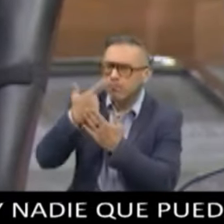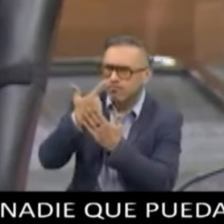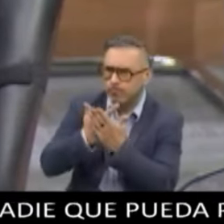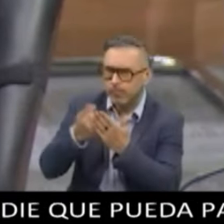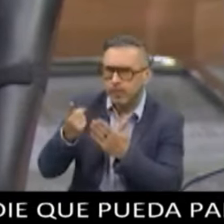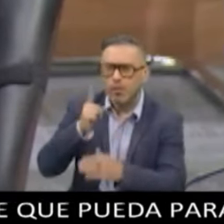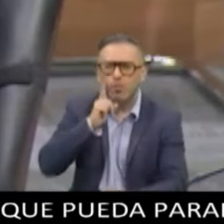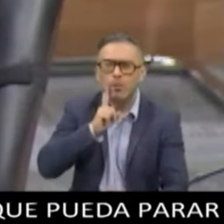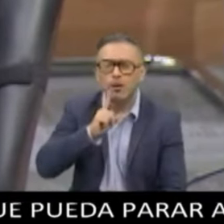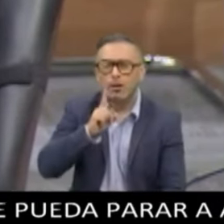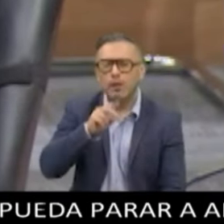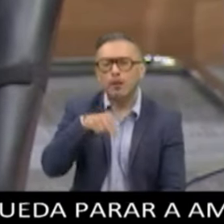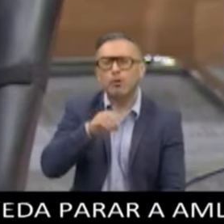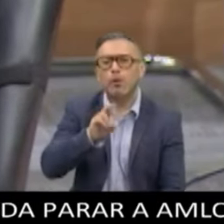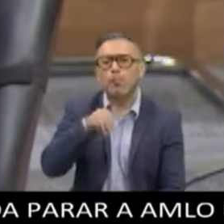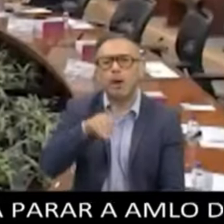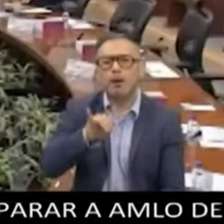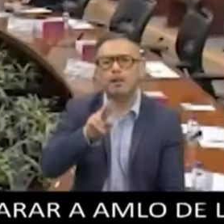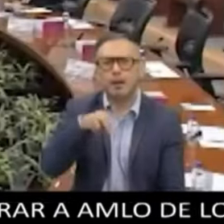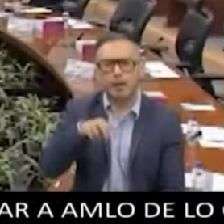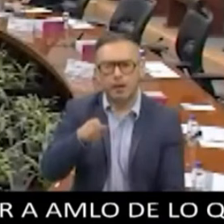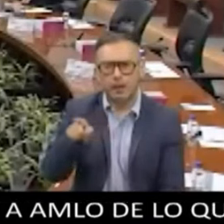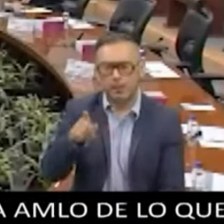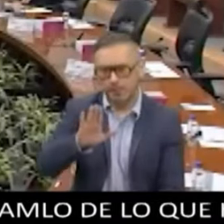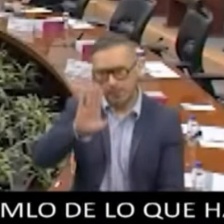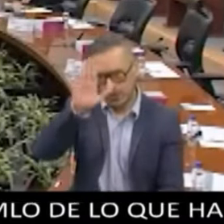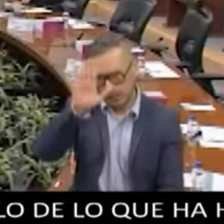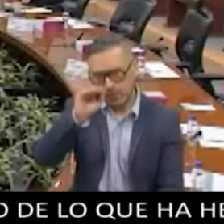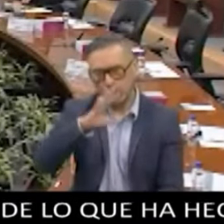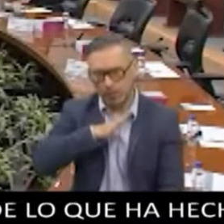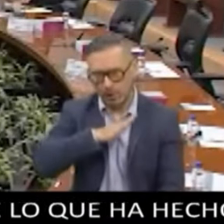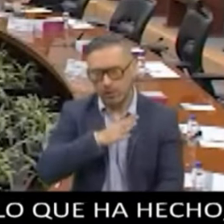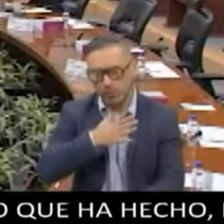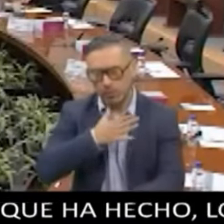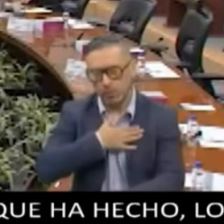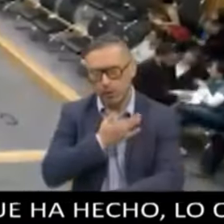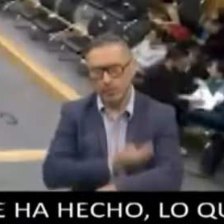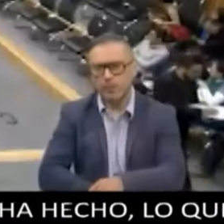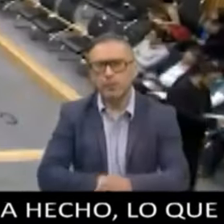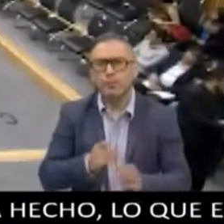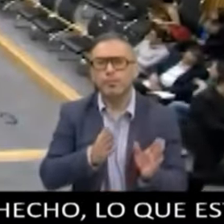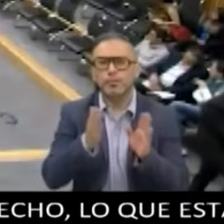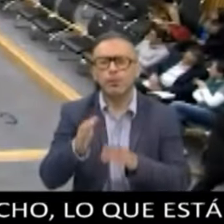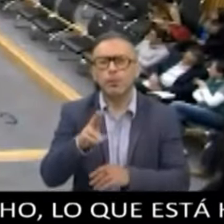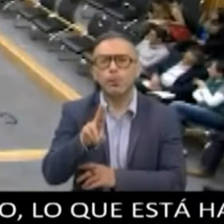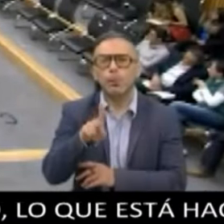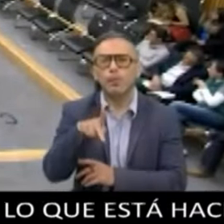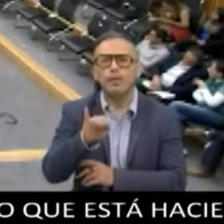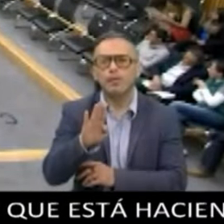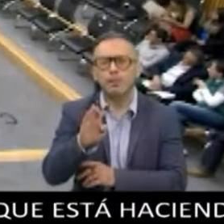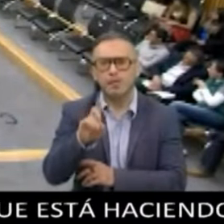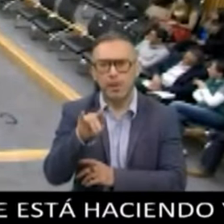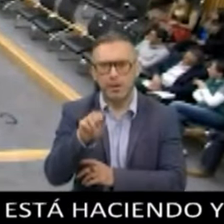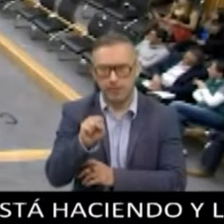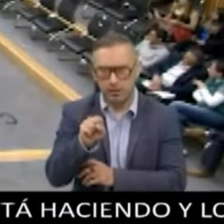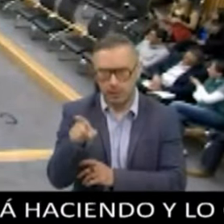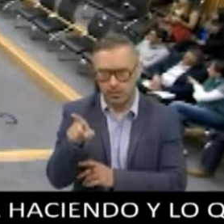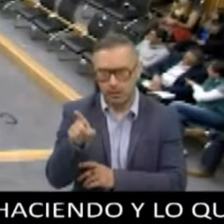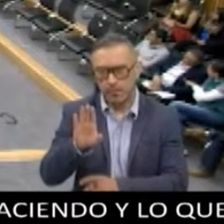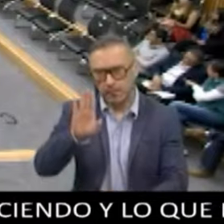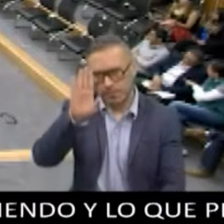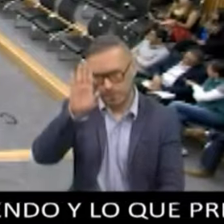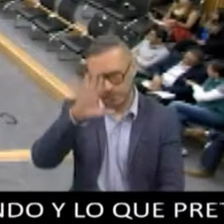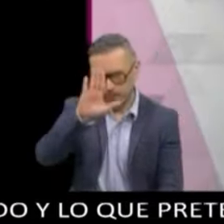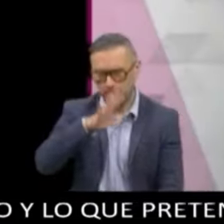incertidumbre es solamente entender que estos procesos de deliberación llevan su tiempo Cuando los puntos de